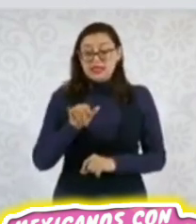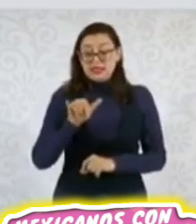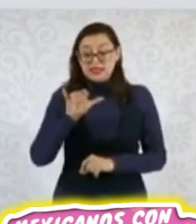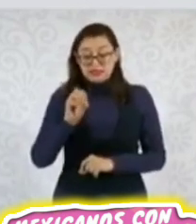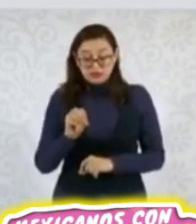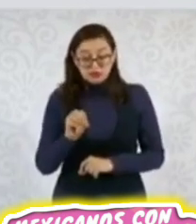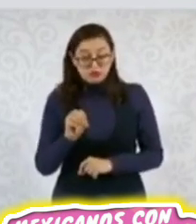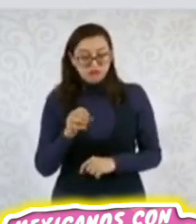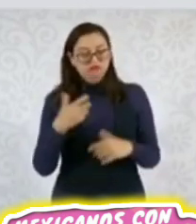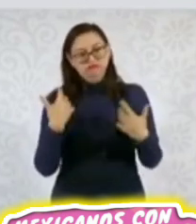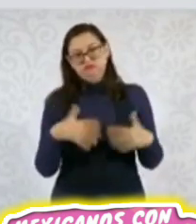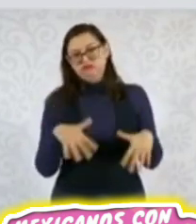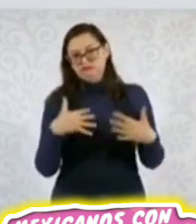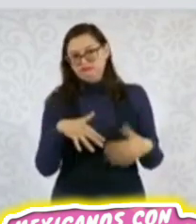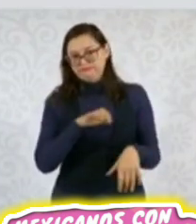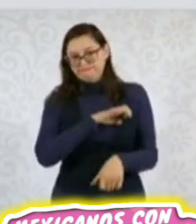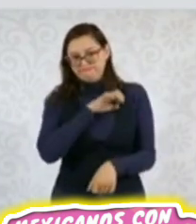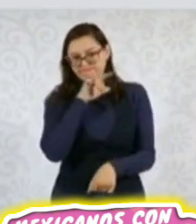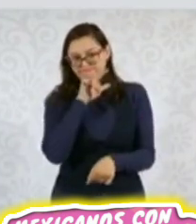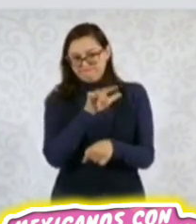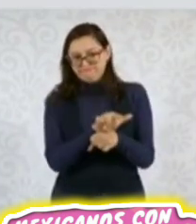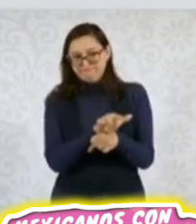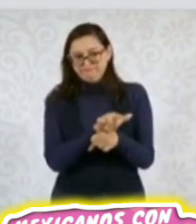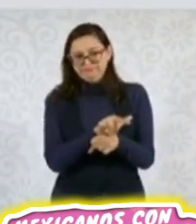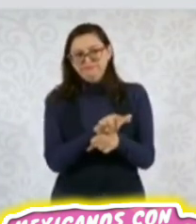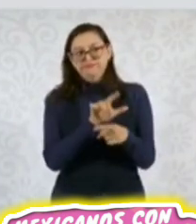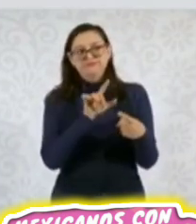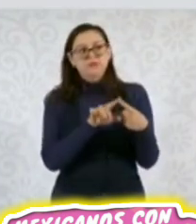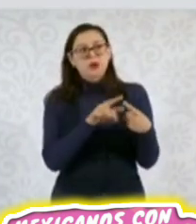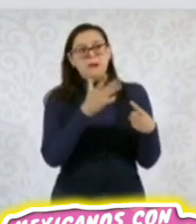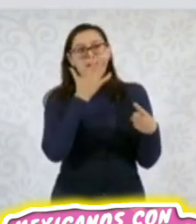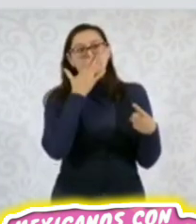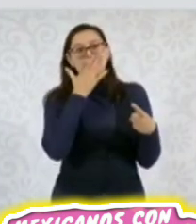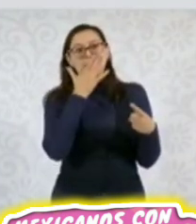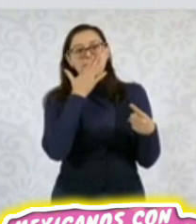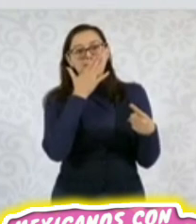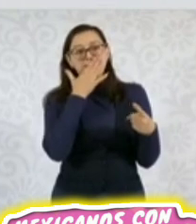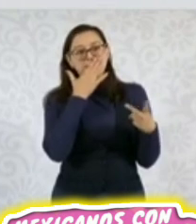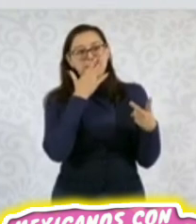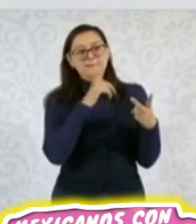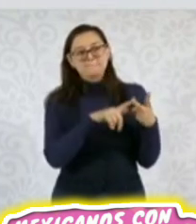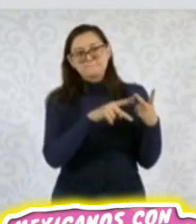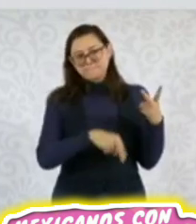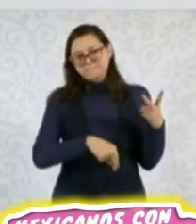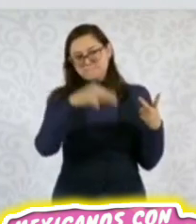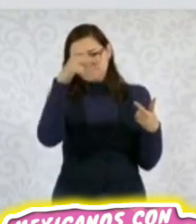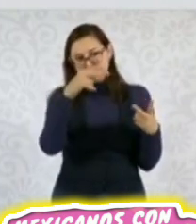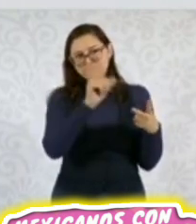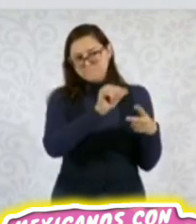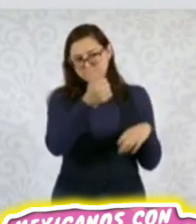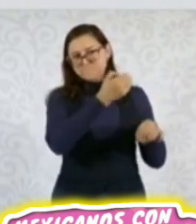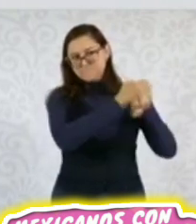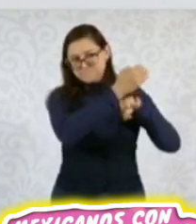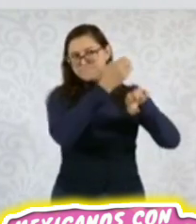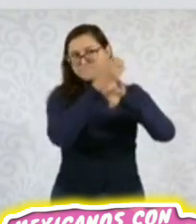Está principalmente, bueno, ahí está en Sonora y en algunos otros estados del norte.